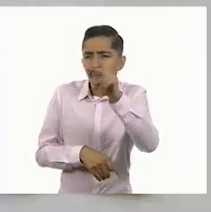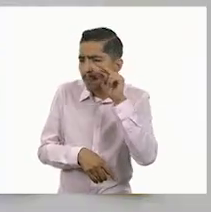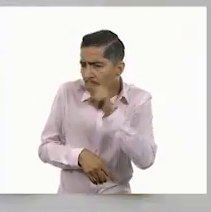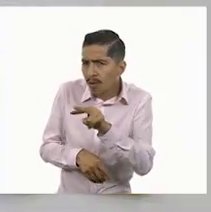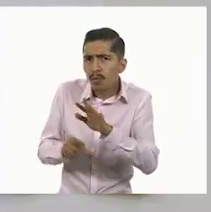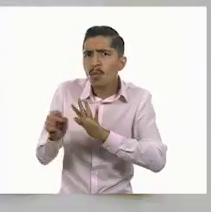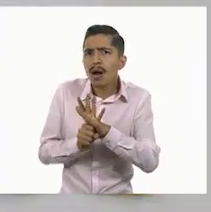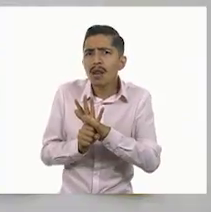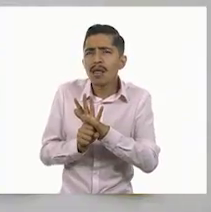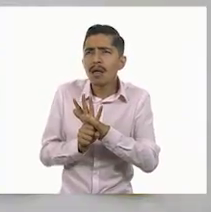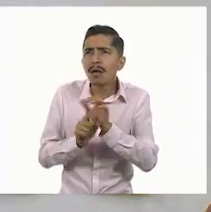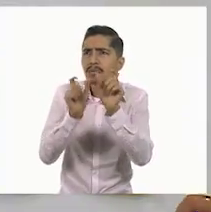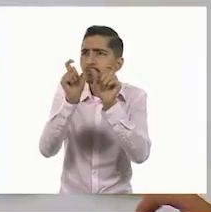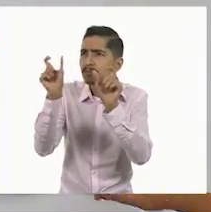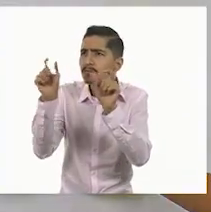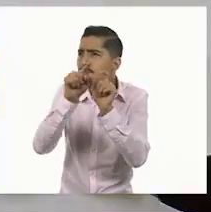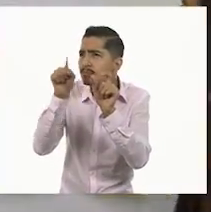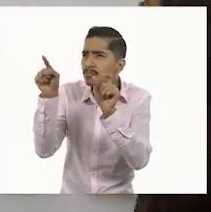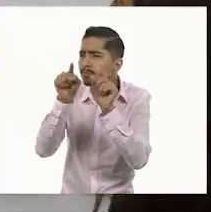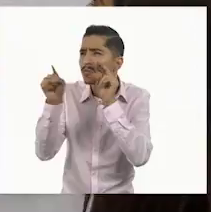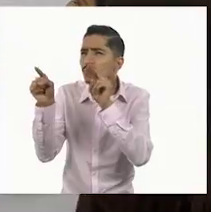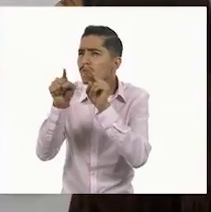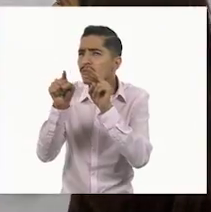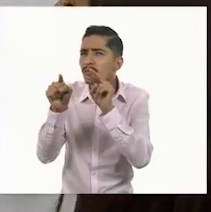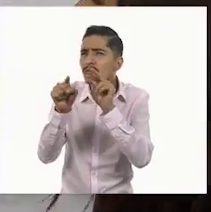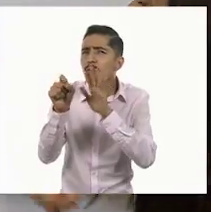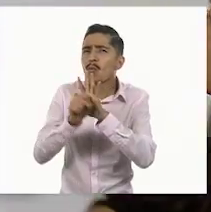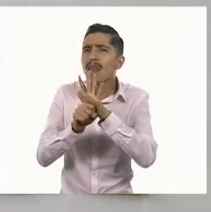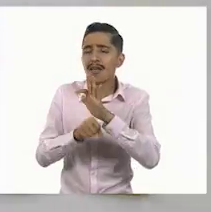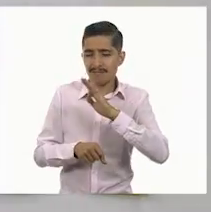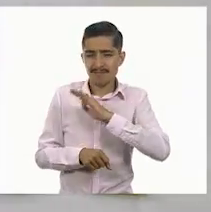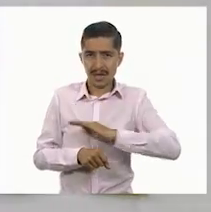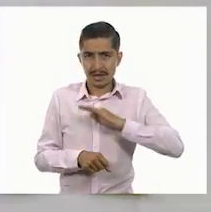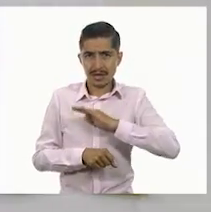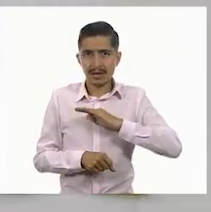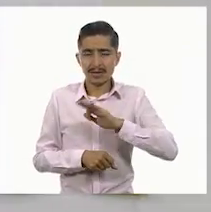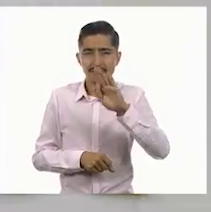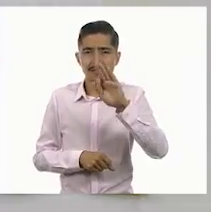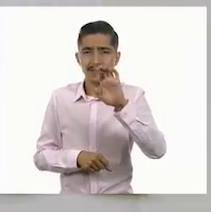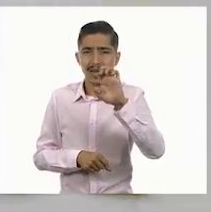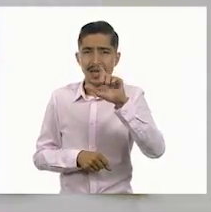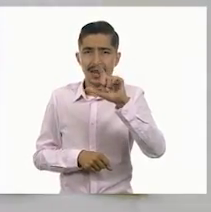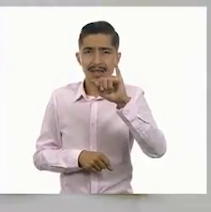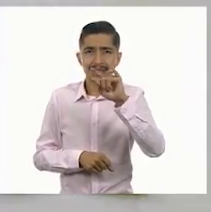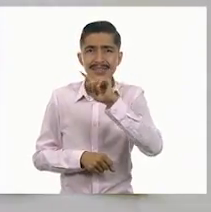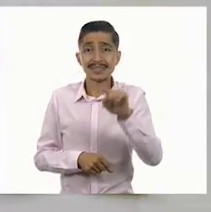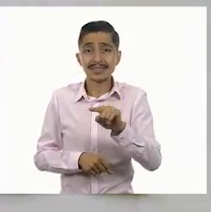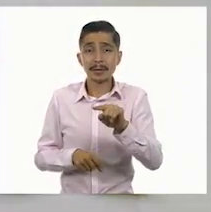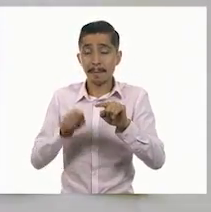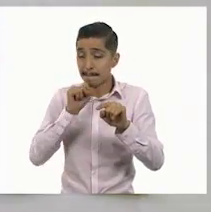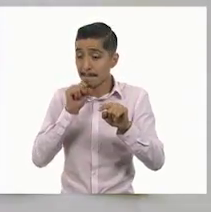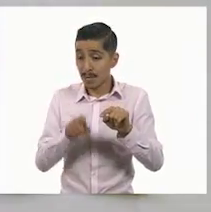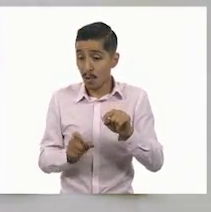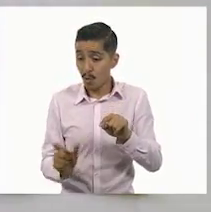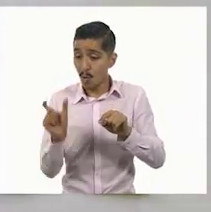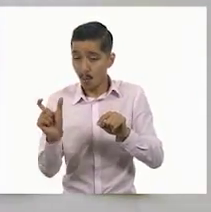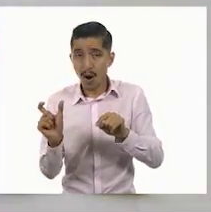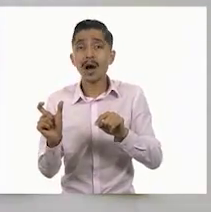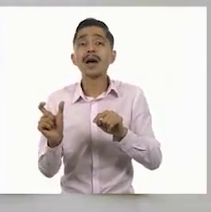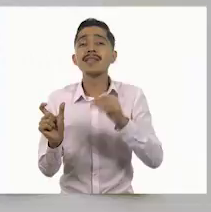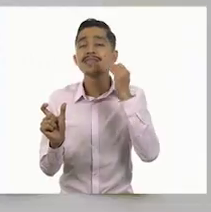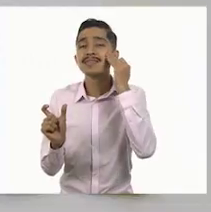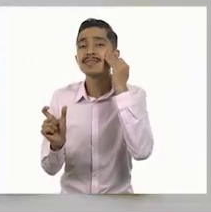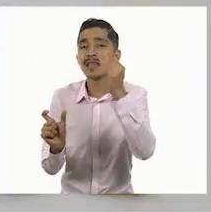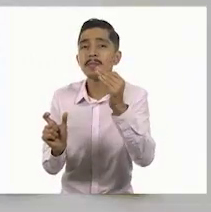Ok. El único adverbio que encontramos es feliz, que acompaña al verbo transcurrió.